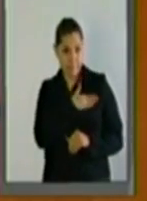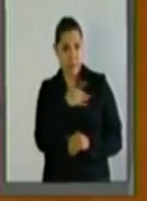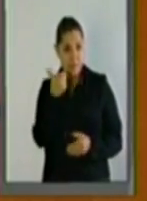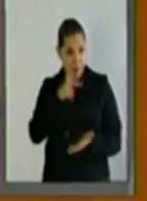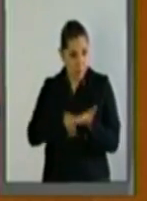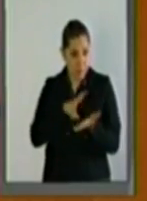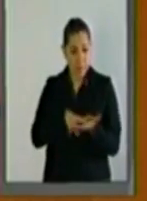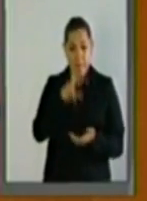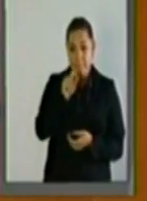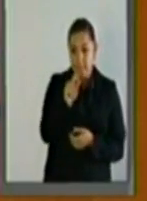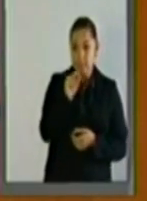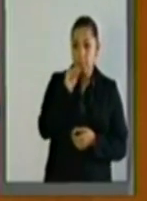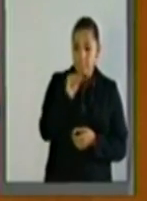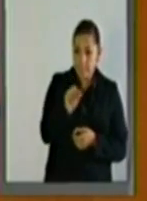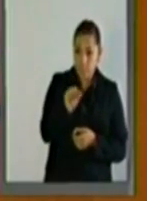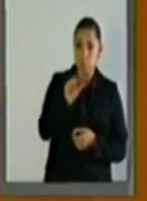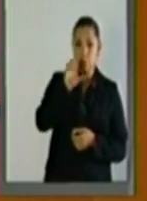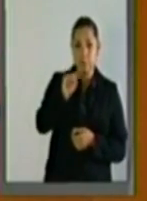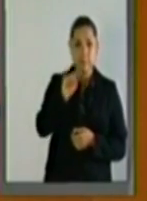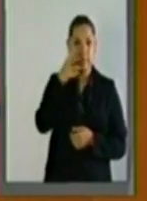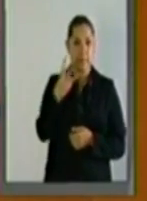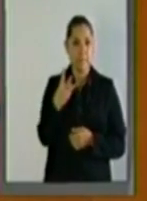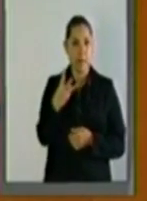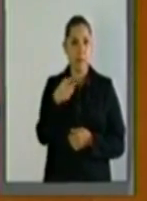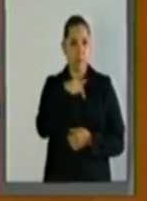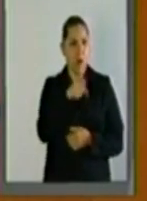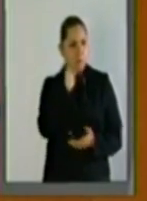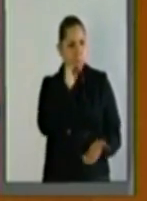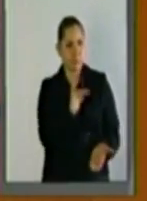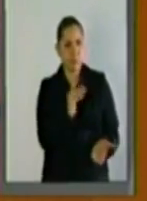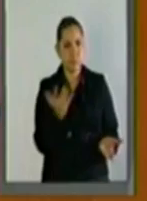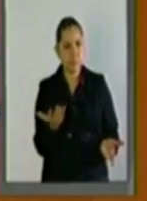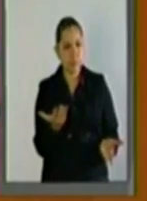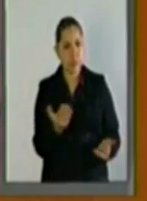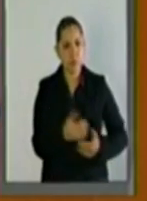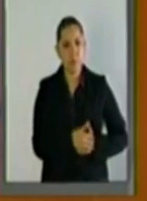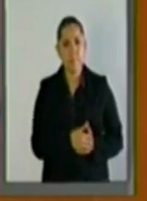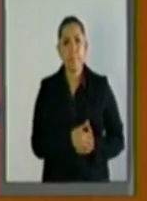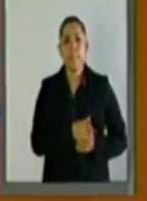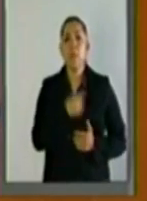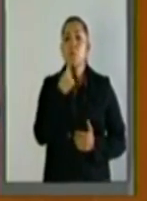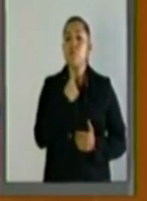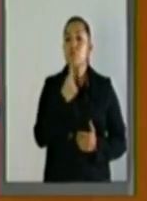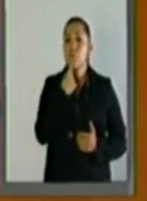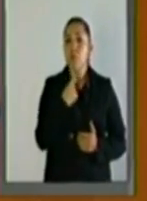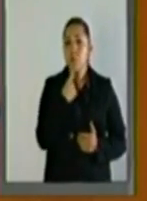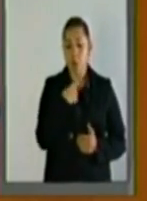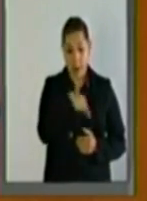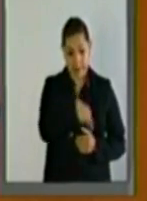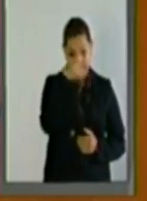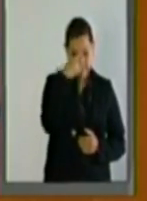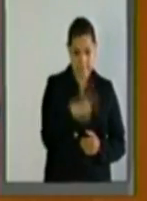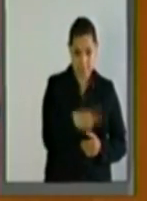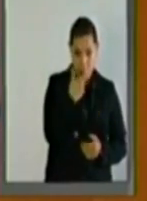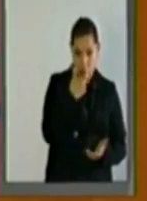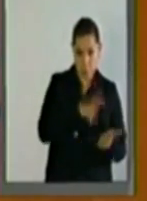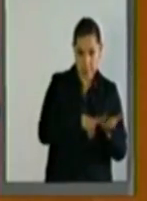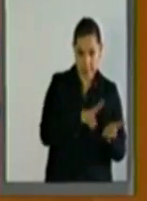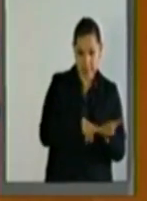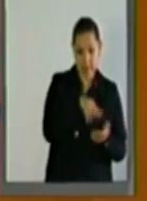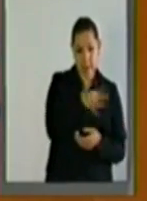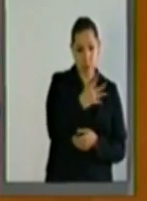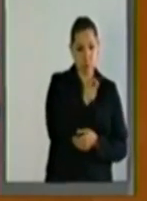20.76 y se ha disminuido. La premium vale en nuestro país